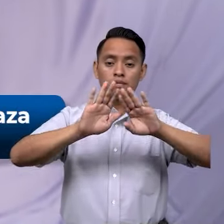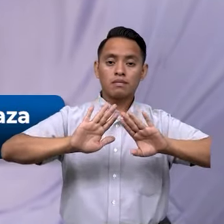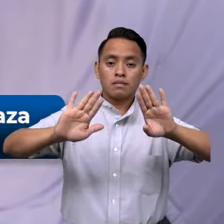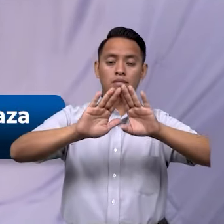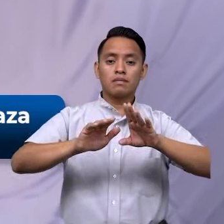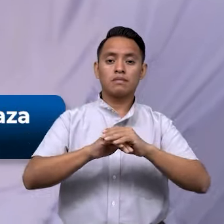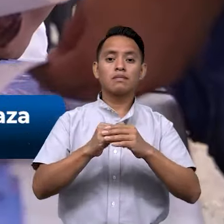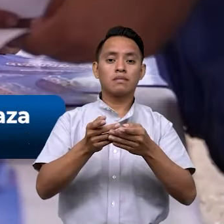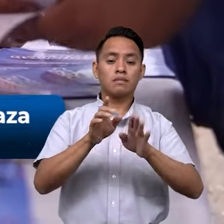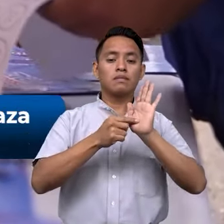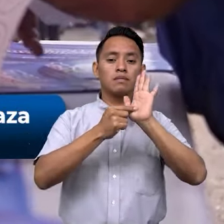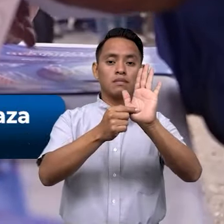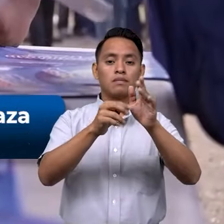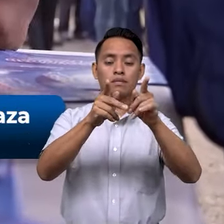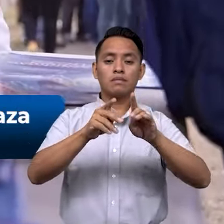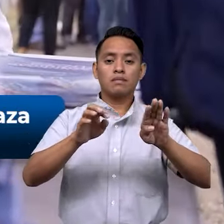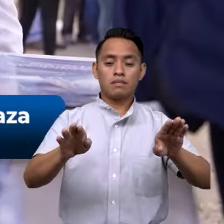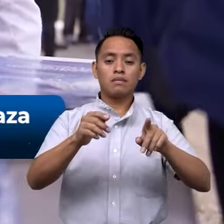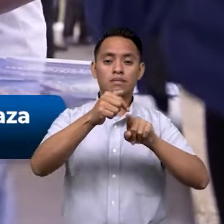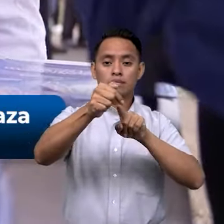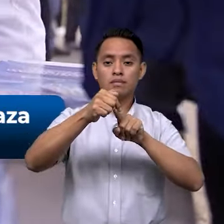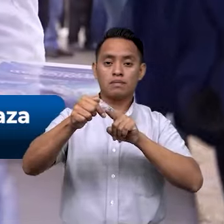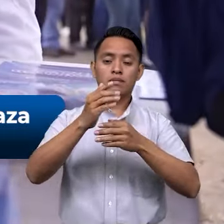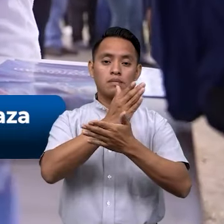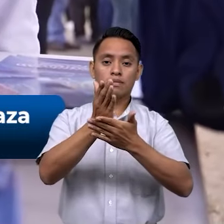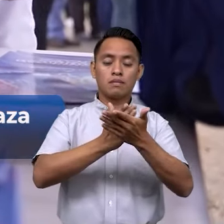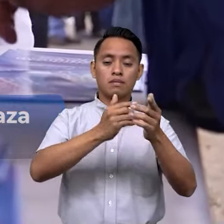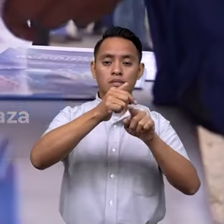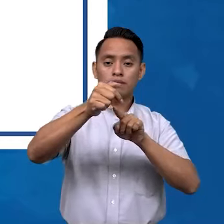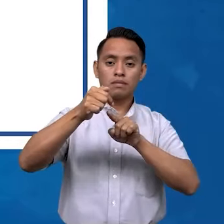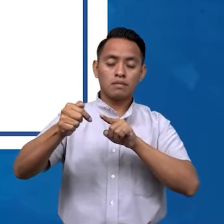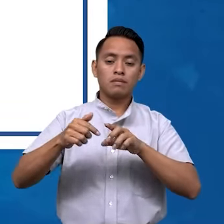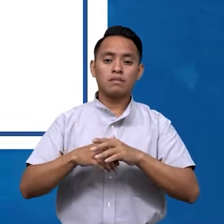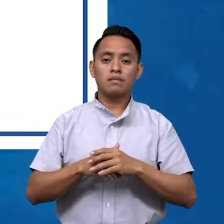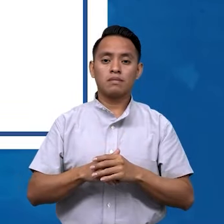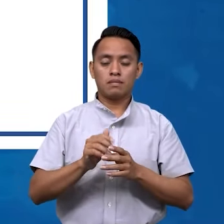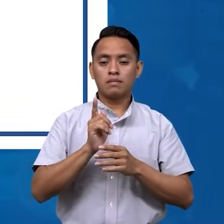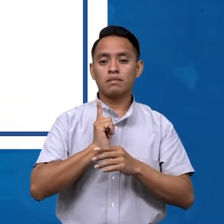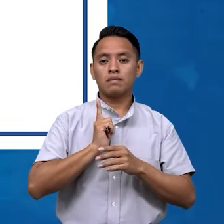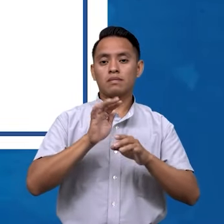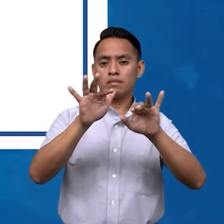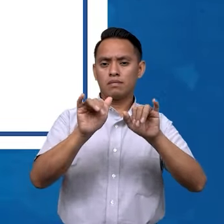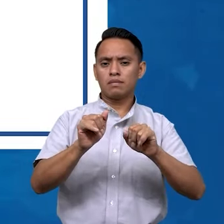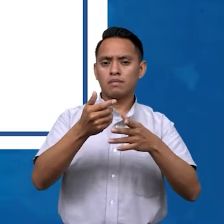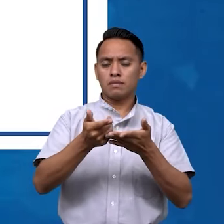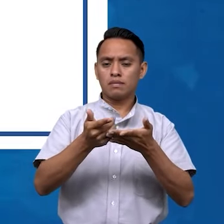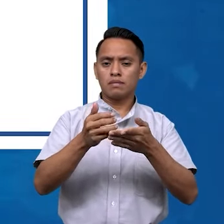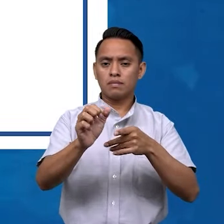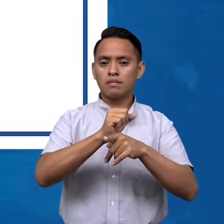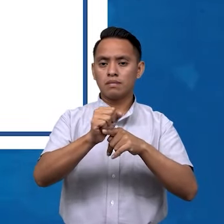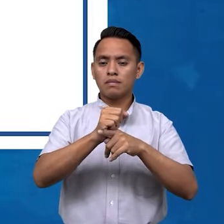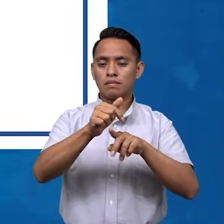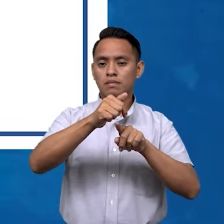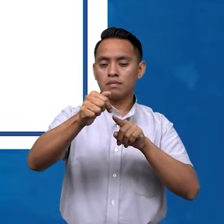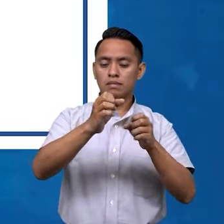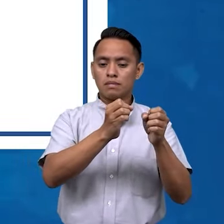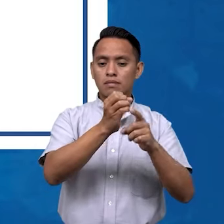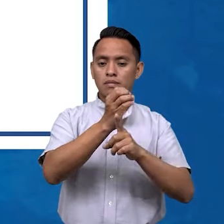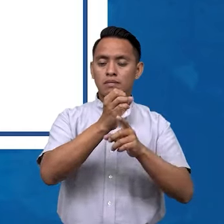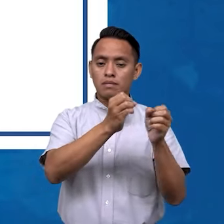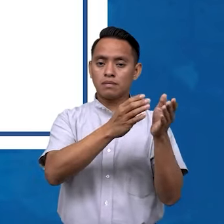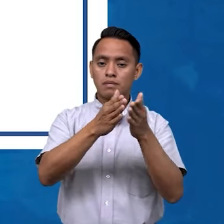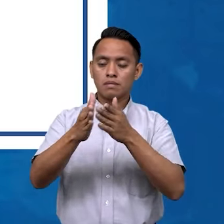multiamenazas, con la presentación de los planes municipales de algunos municipios. Nosotros tenemos ya la preparación municipal en la parte organizativa de este